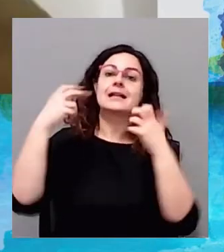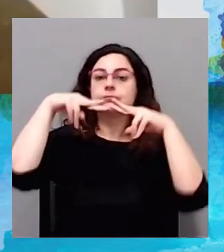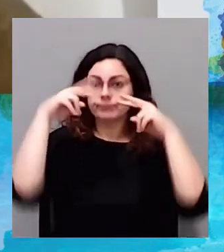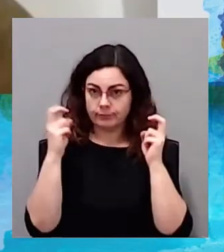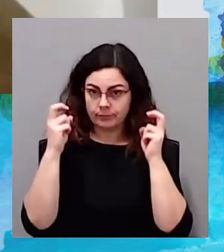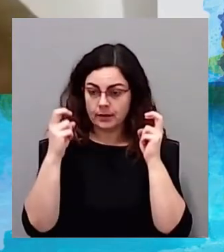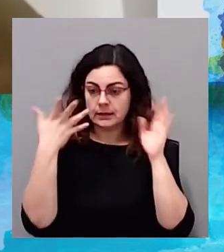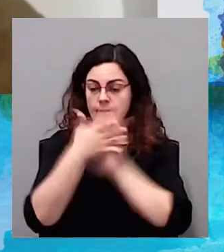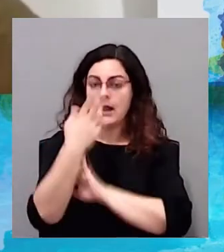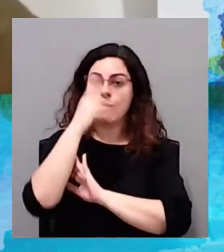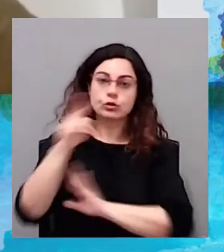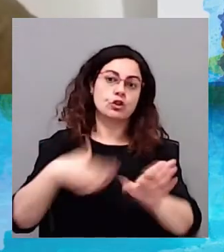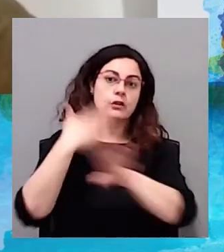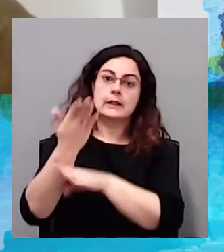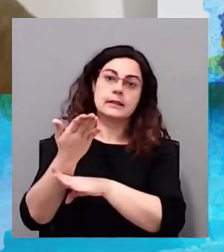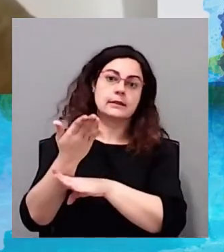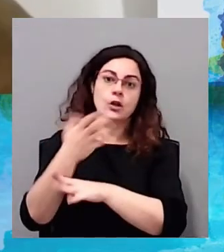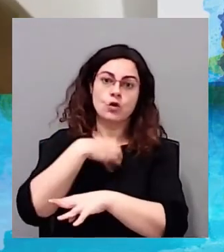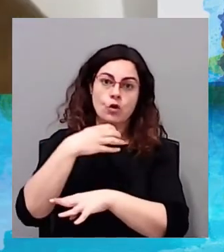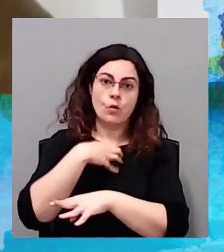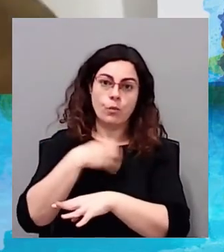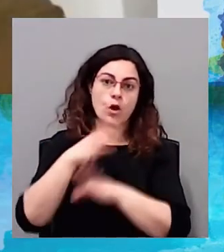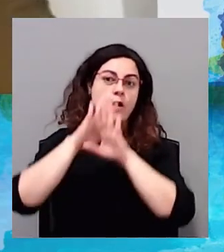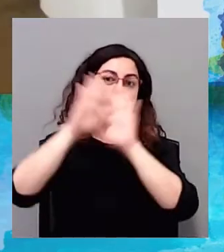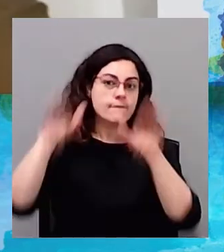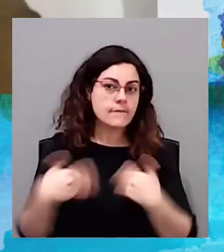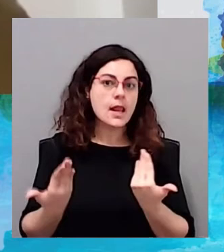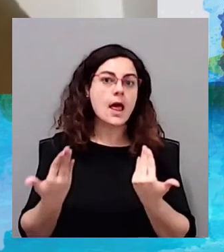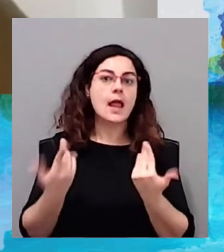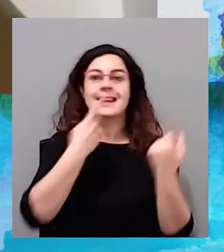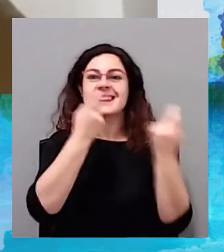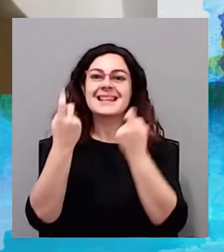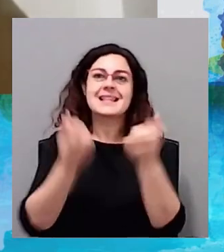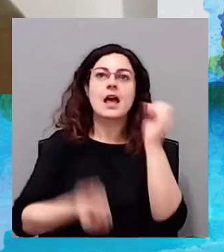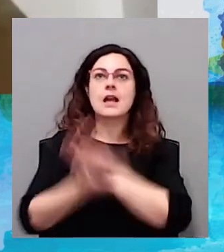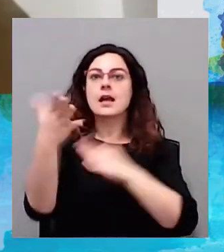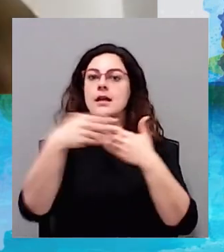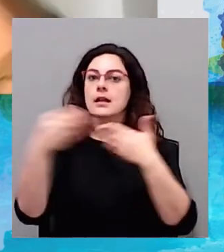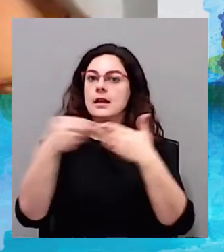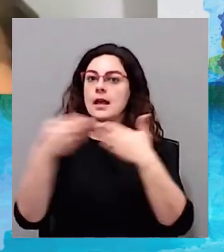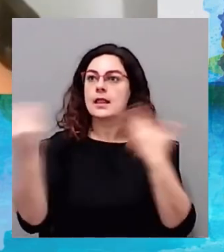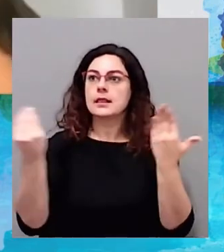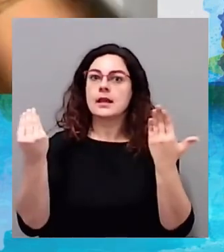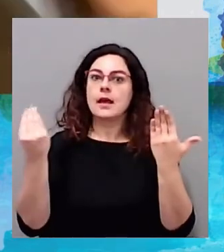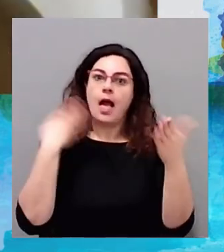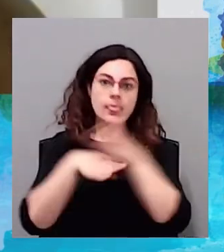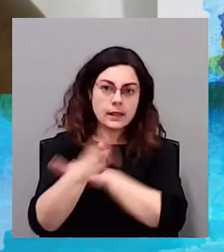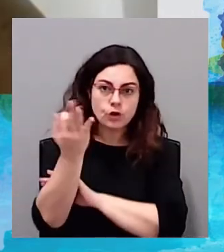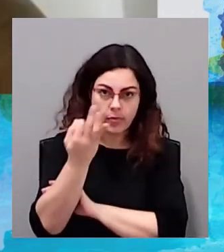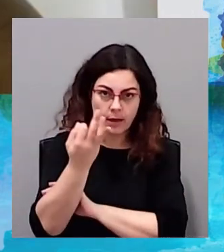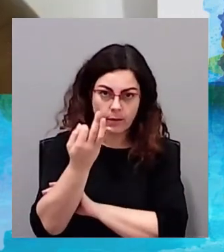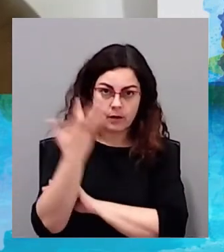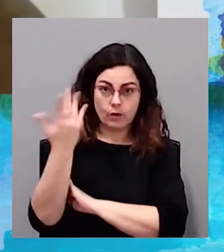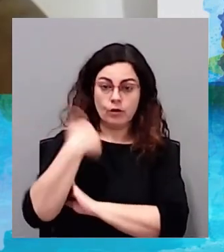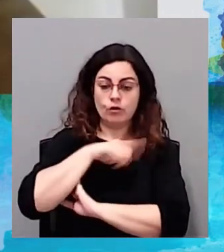de tener la necesidad de llegar al público como hacíamos antes. Entonces fuimos desde la